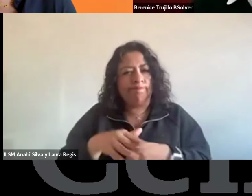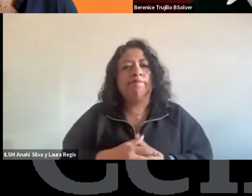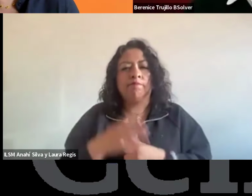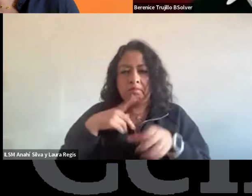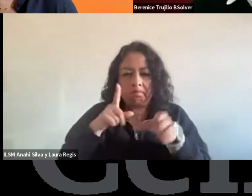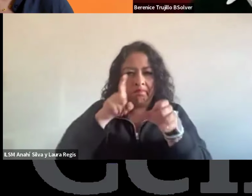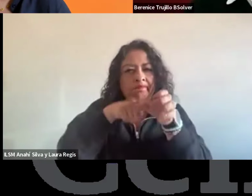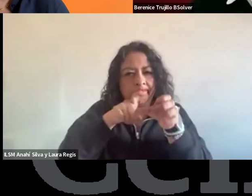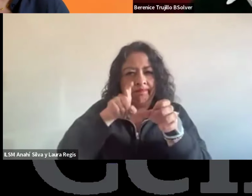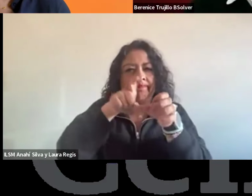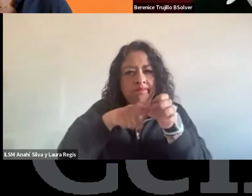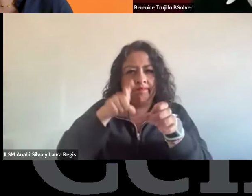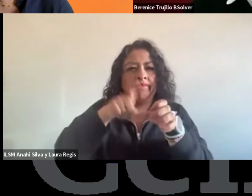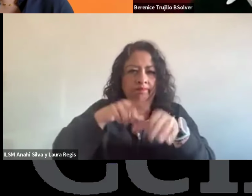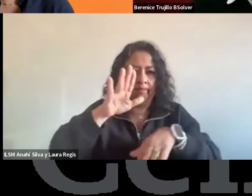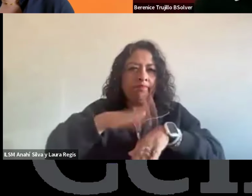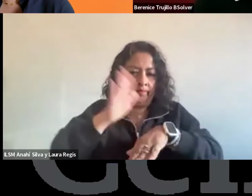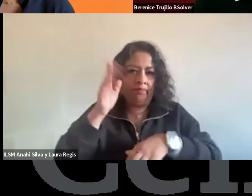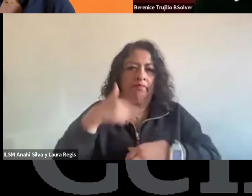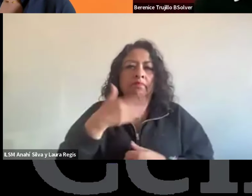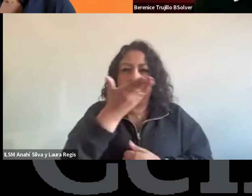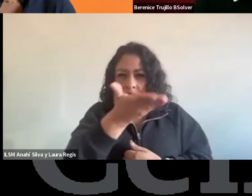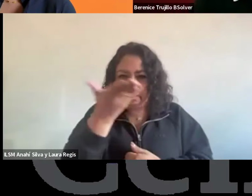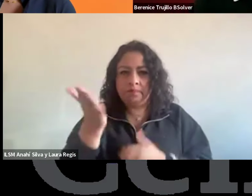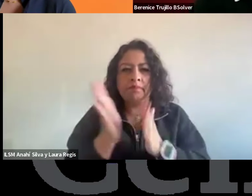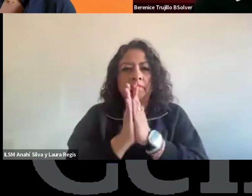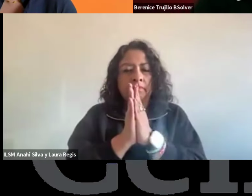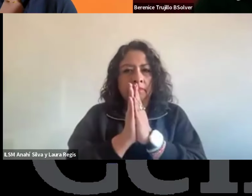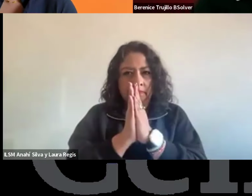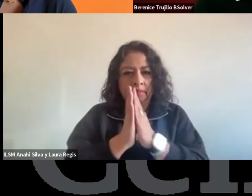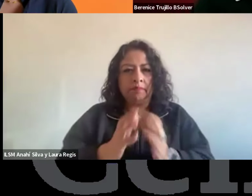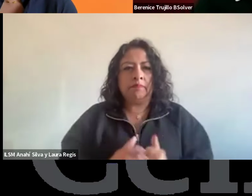a ir conectando más y pues, les pedimos por favor. eh,